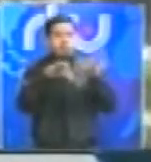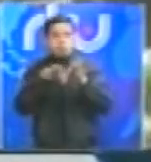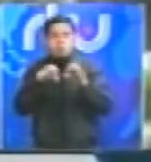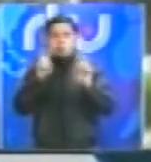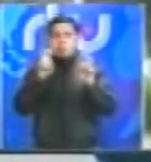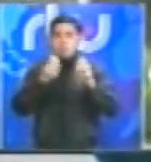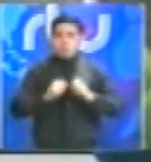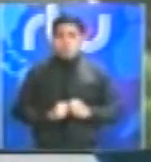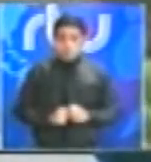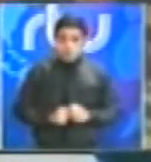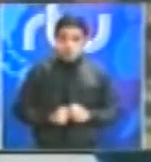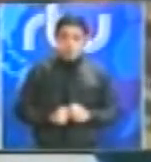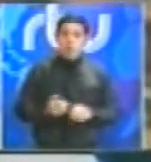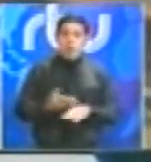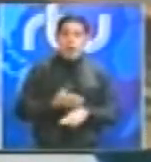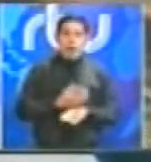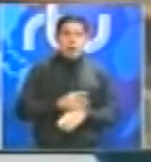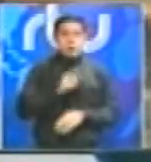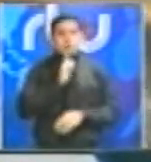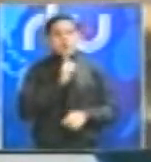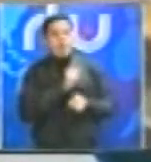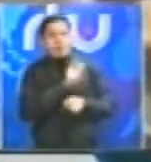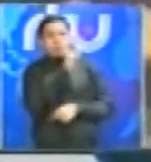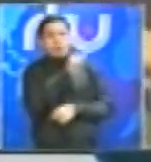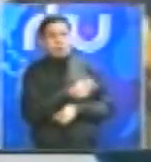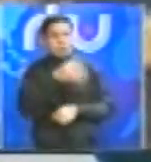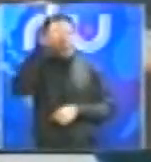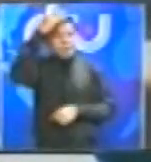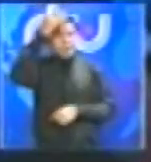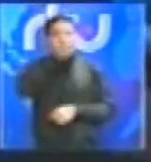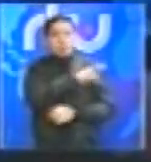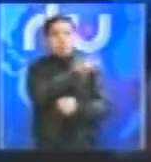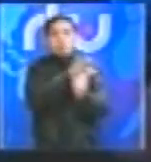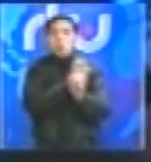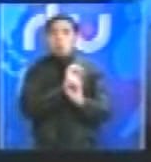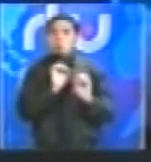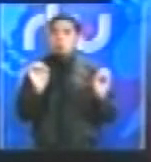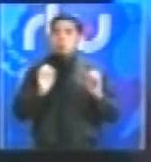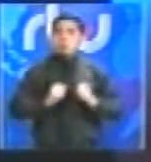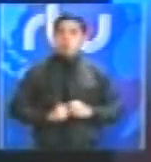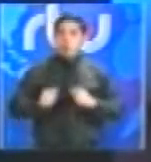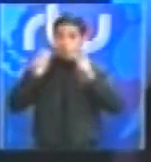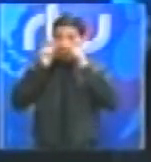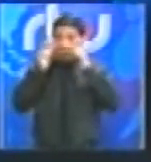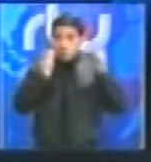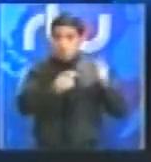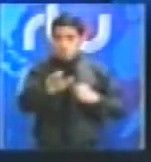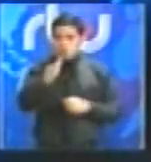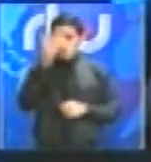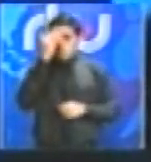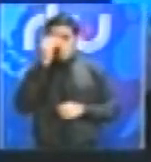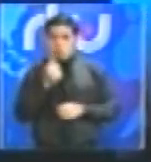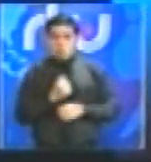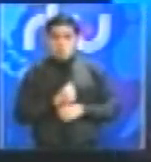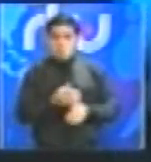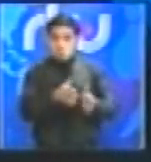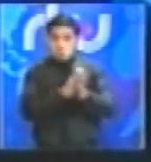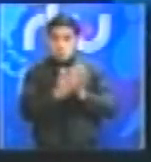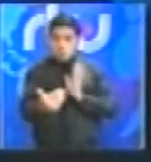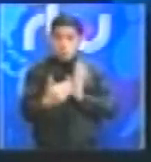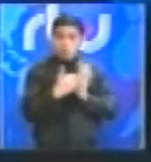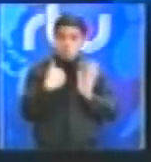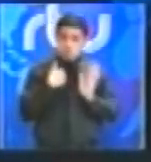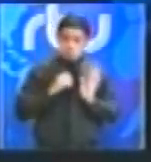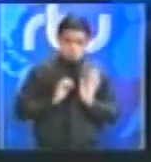hubiese considerado que tuvo alguna participación. Sin embargo, el fiscal que conoce la causa no ha pedido nada y tampoco